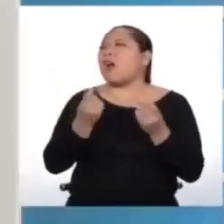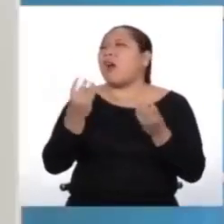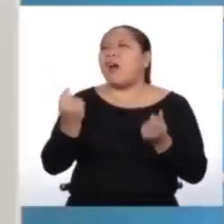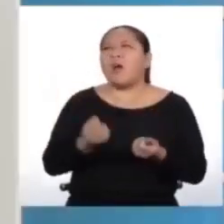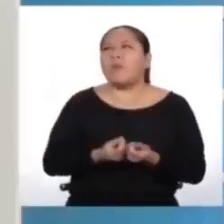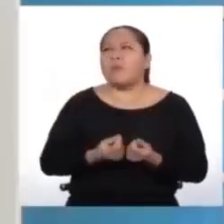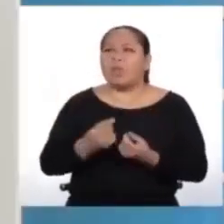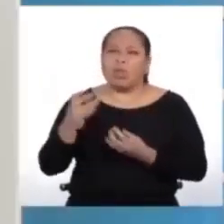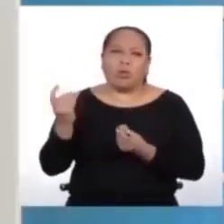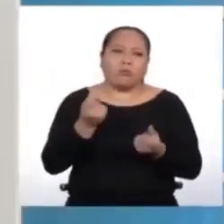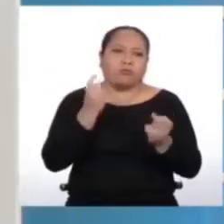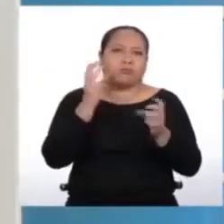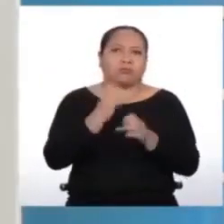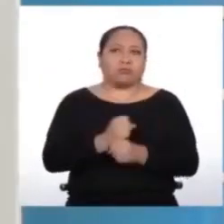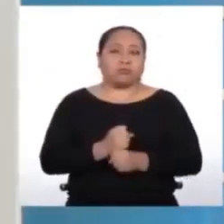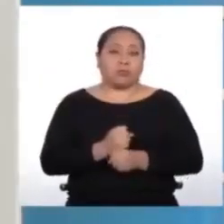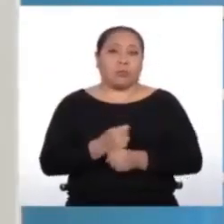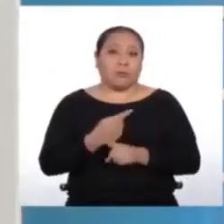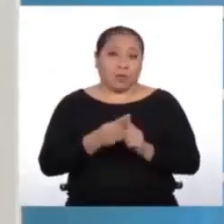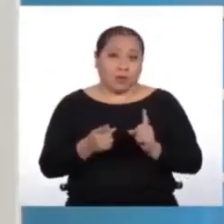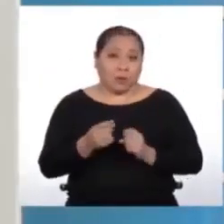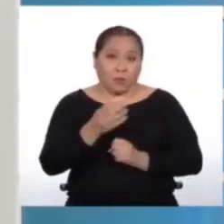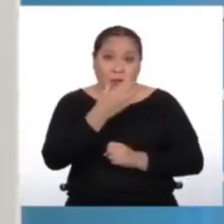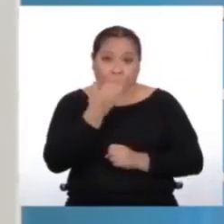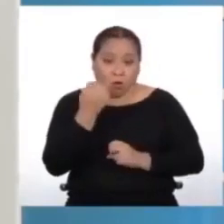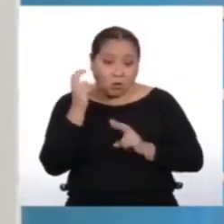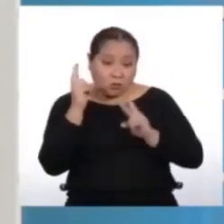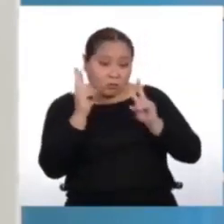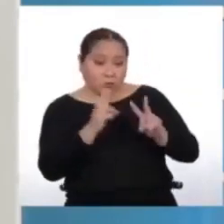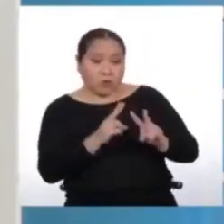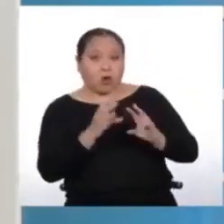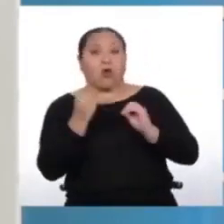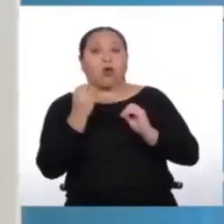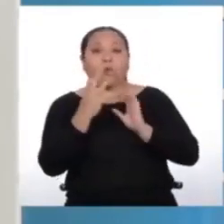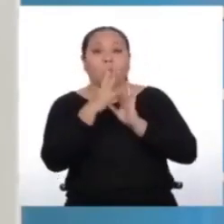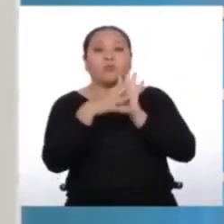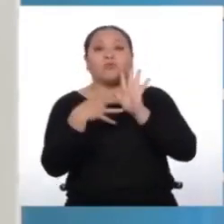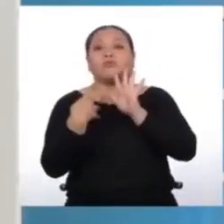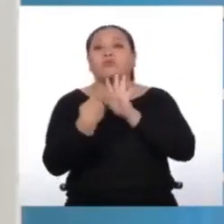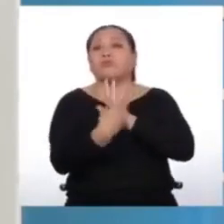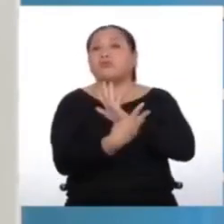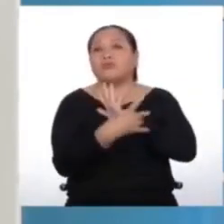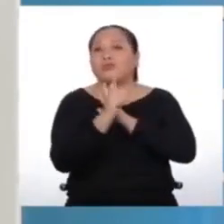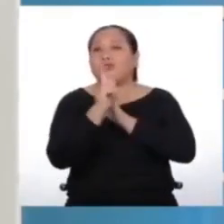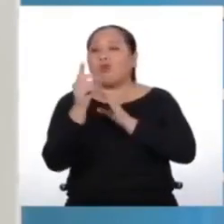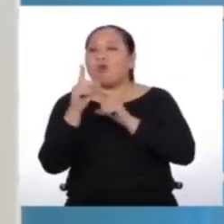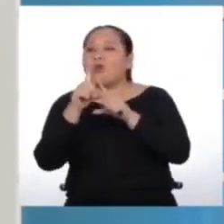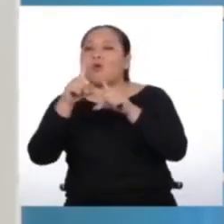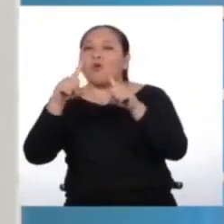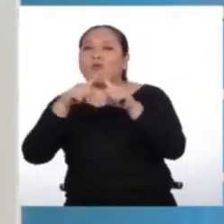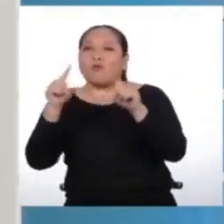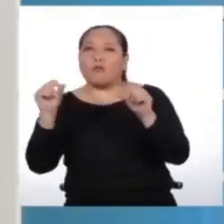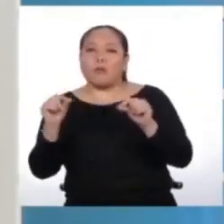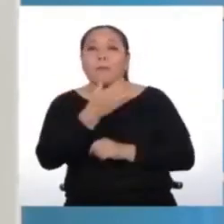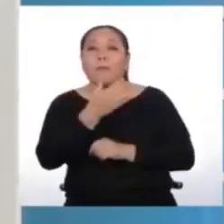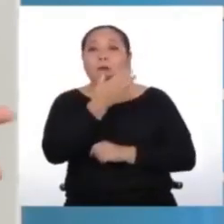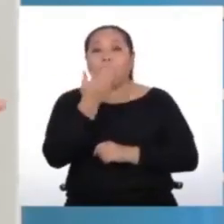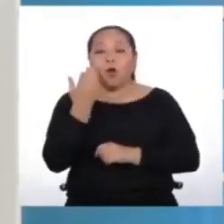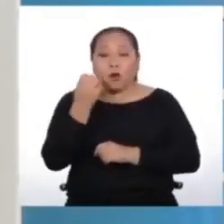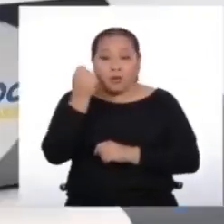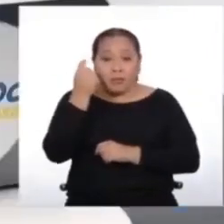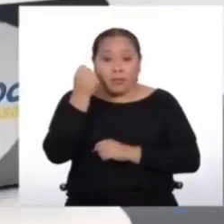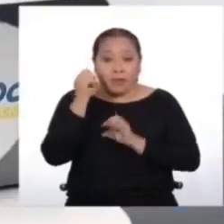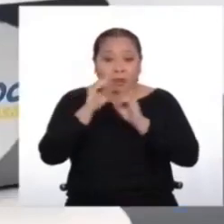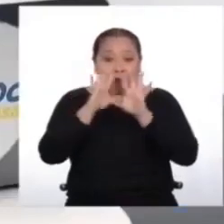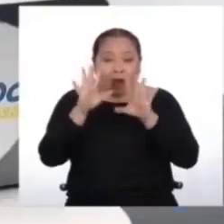lograrlo. La hay, pero ¿qué tal si mejor? Vemos primero cómo se haría sin fórmula. Para entender, creo que siempre ayuda a ver las cosas en